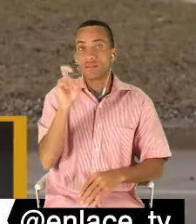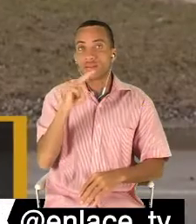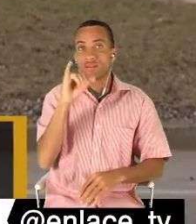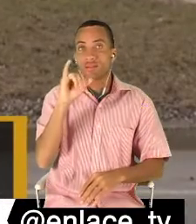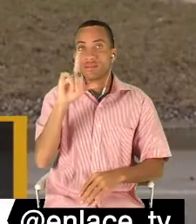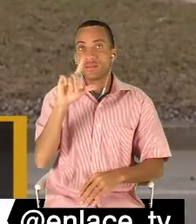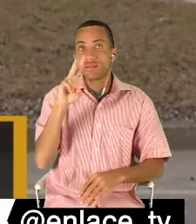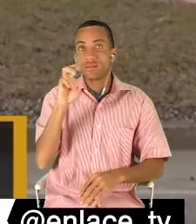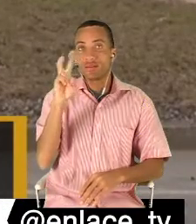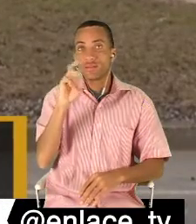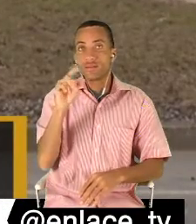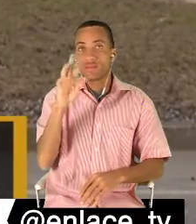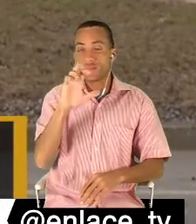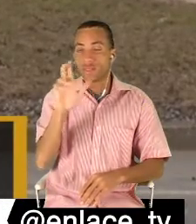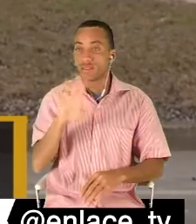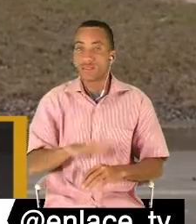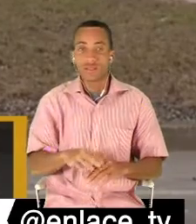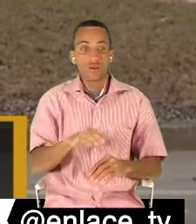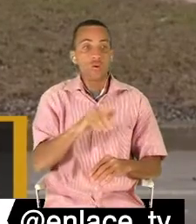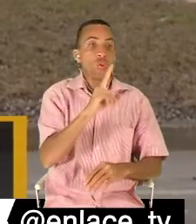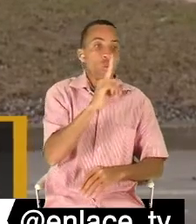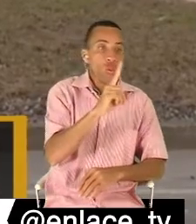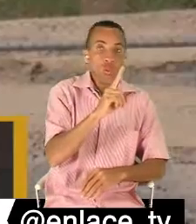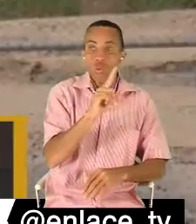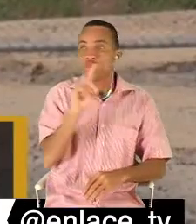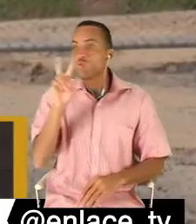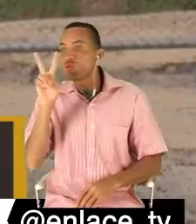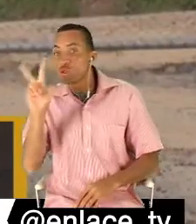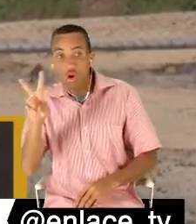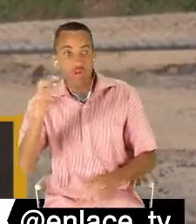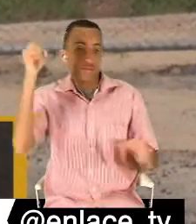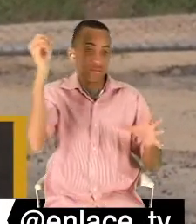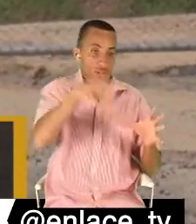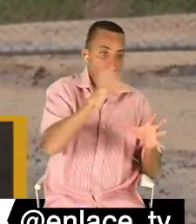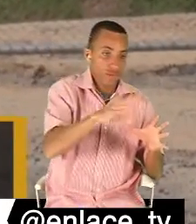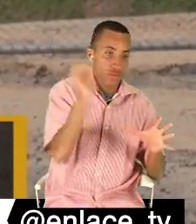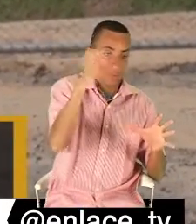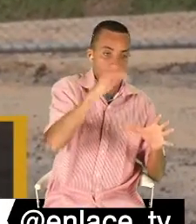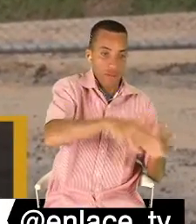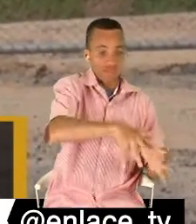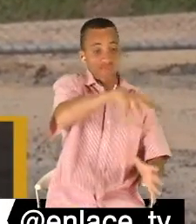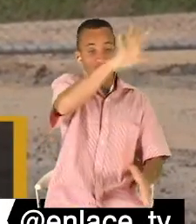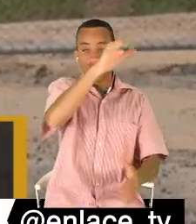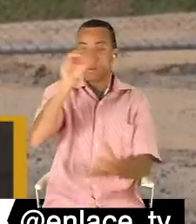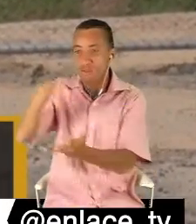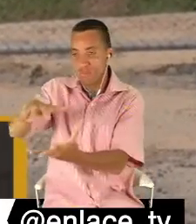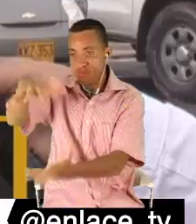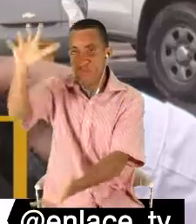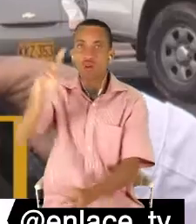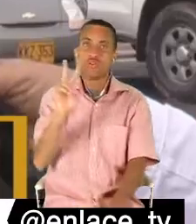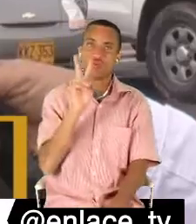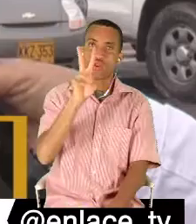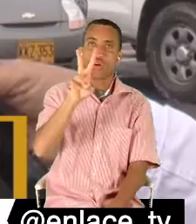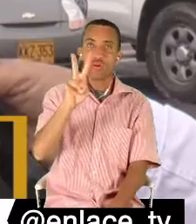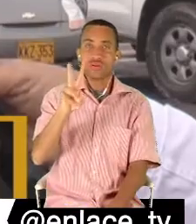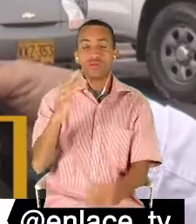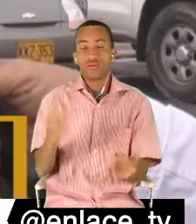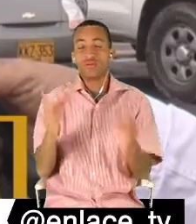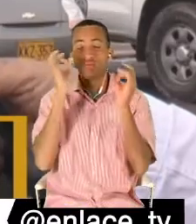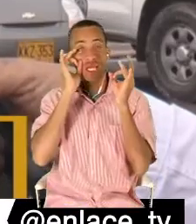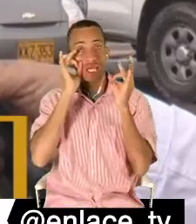basureros atentando contra nuestra naturaleza. Y nos hizo y nos ubicó en un peor escenario. Y hoy